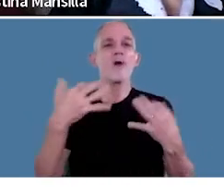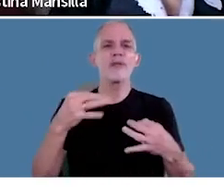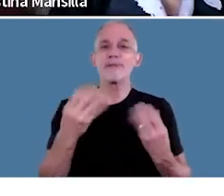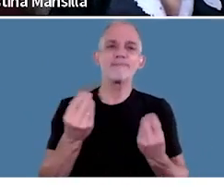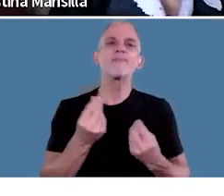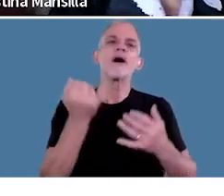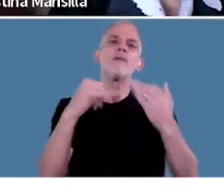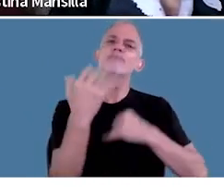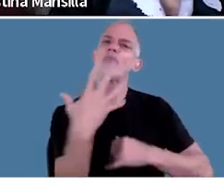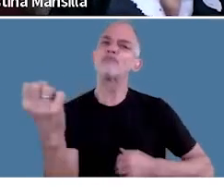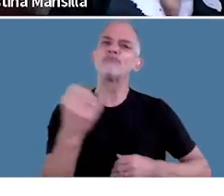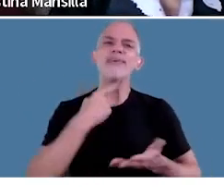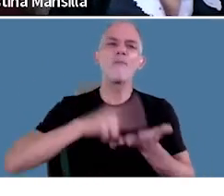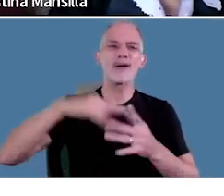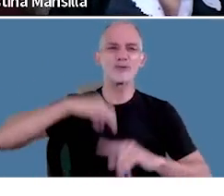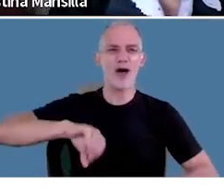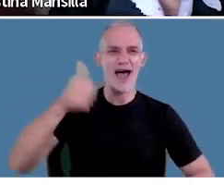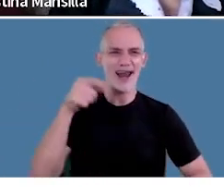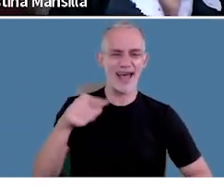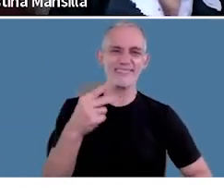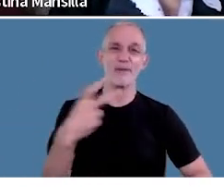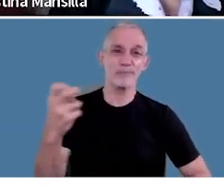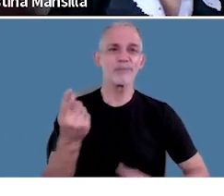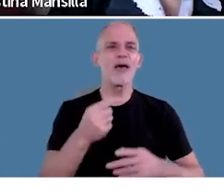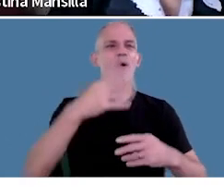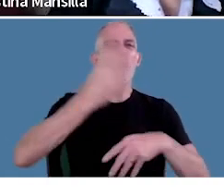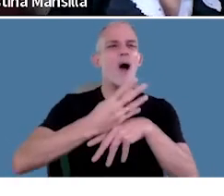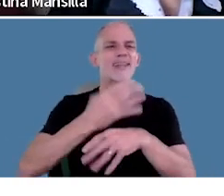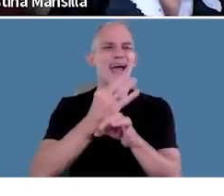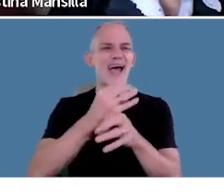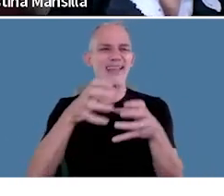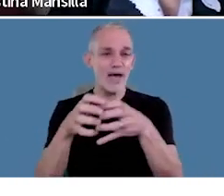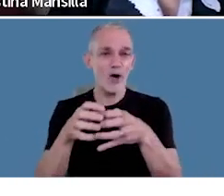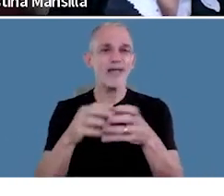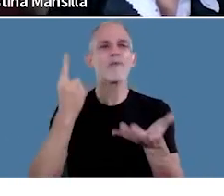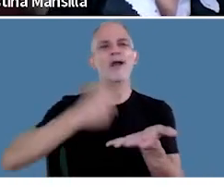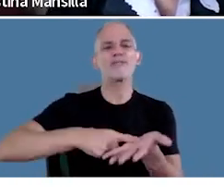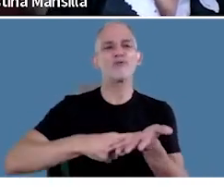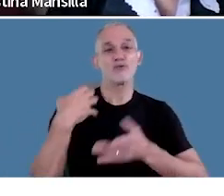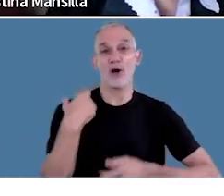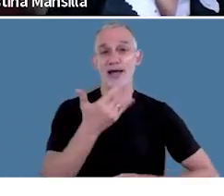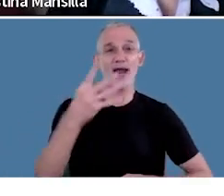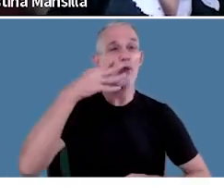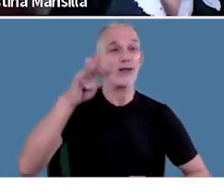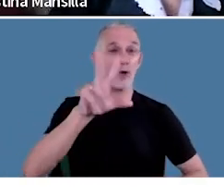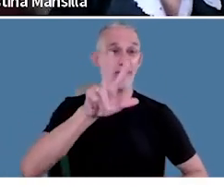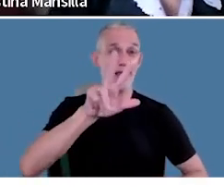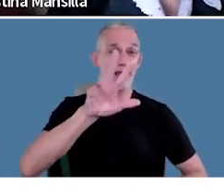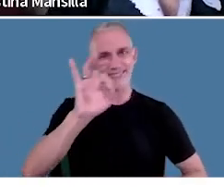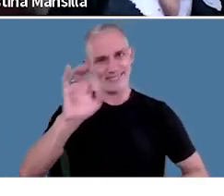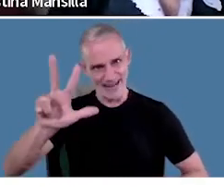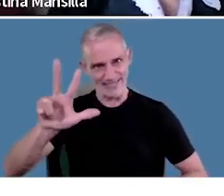retención del impuesto a las ganancias de cuarta categoría a través de la Resolución General 4003.